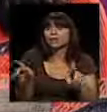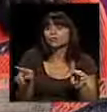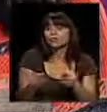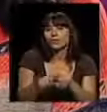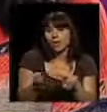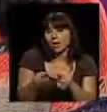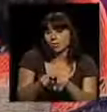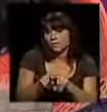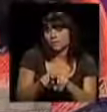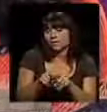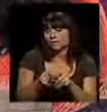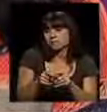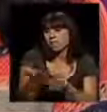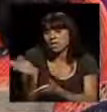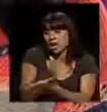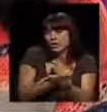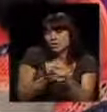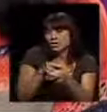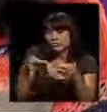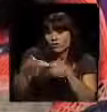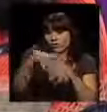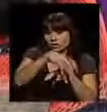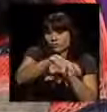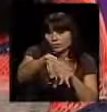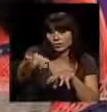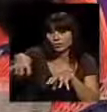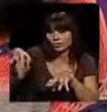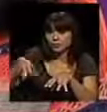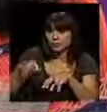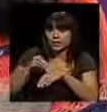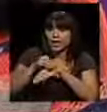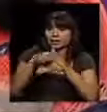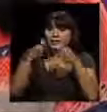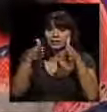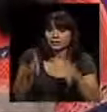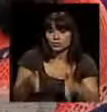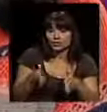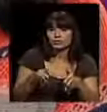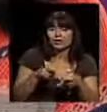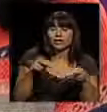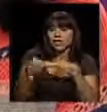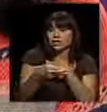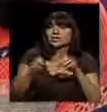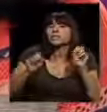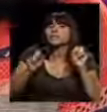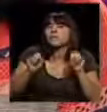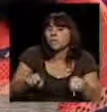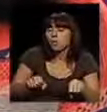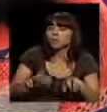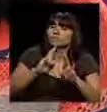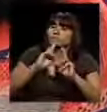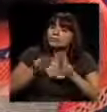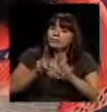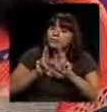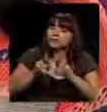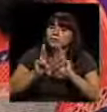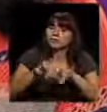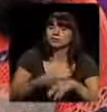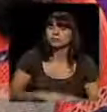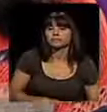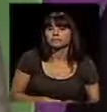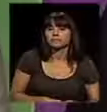igualmente en algunas regiones del país hay asesores regionales que podrían abordar las consultas y las inquietudes que